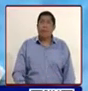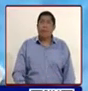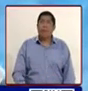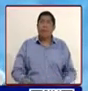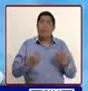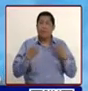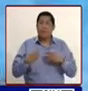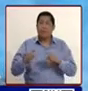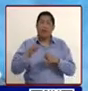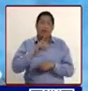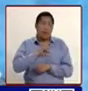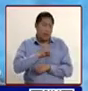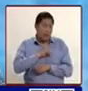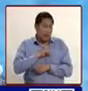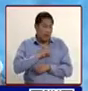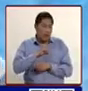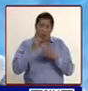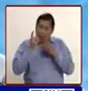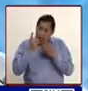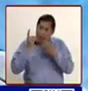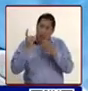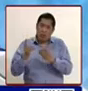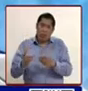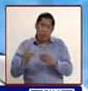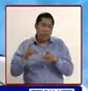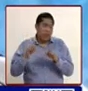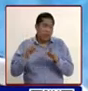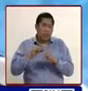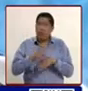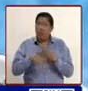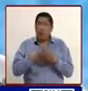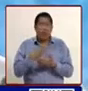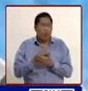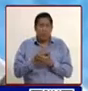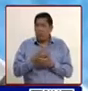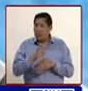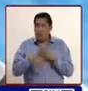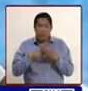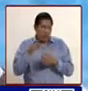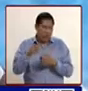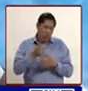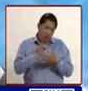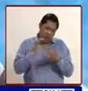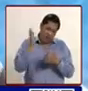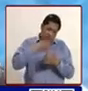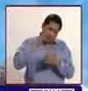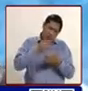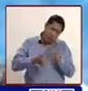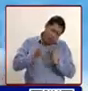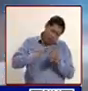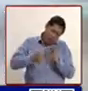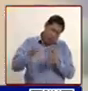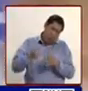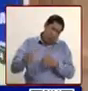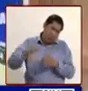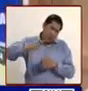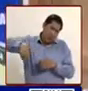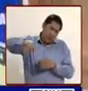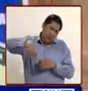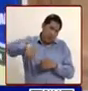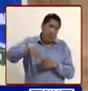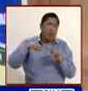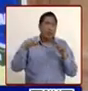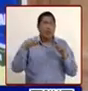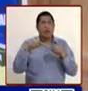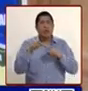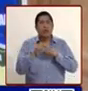La policía todo hace la denuncia y no, todos me dicen estás con estado de ebriedad, vas a venir sano. Con